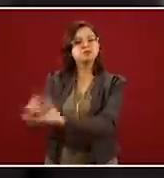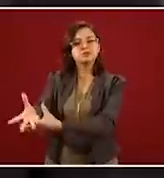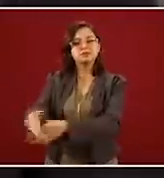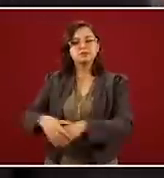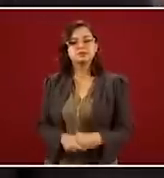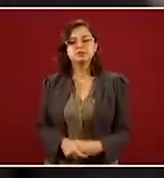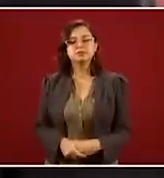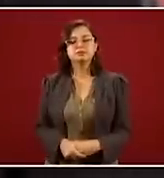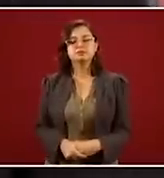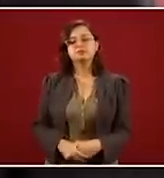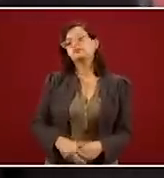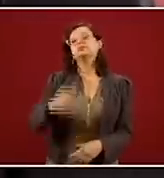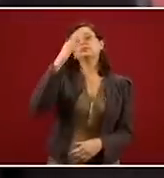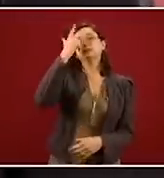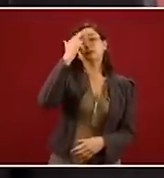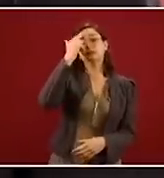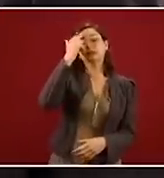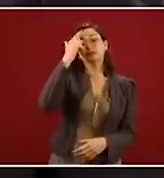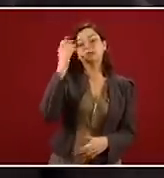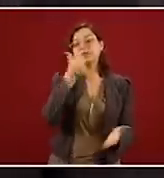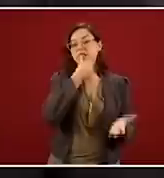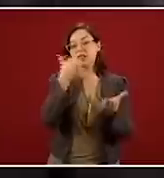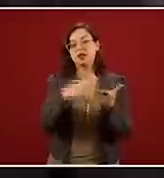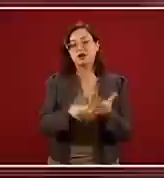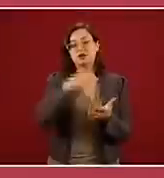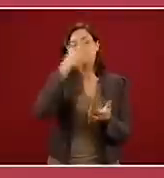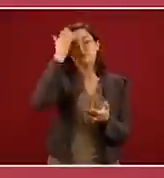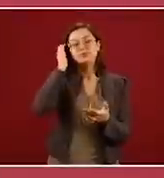Entonces hay una carta de Porfirio que es genial, por eso